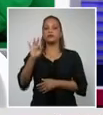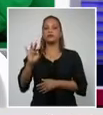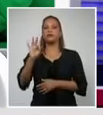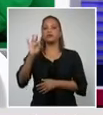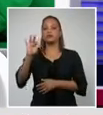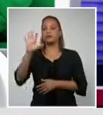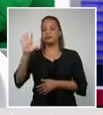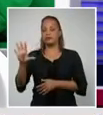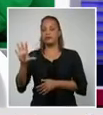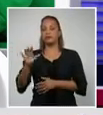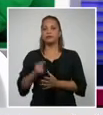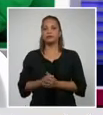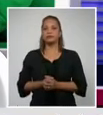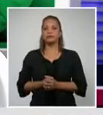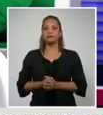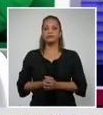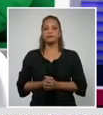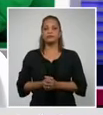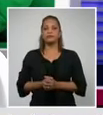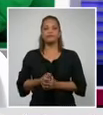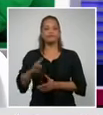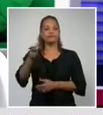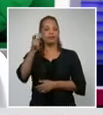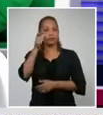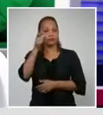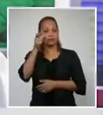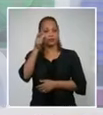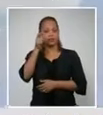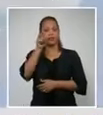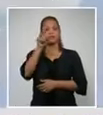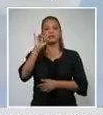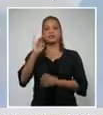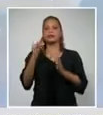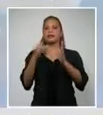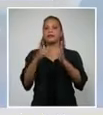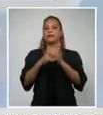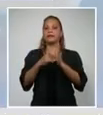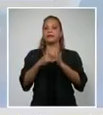3.885, en vigilancia